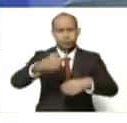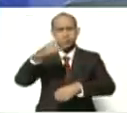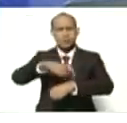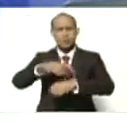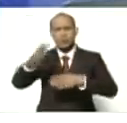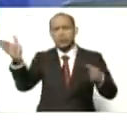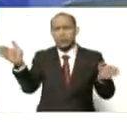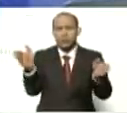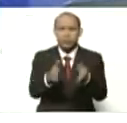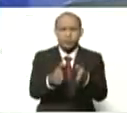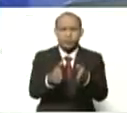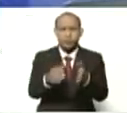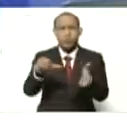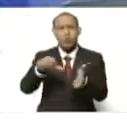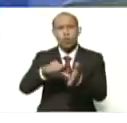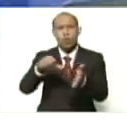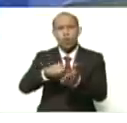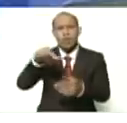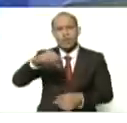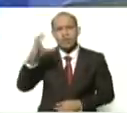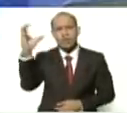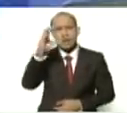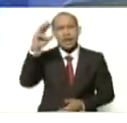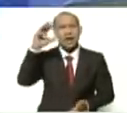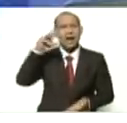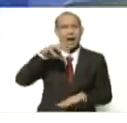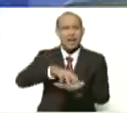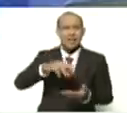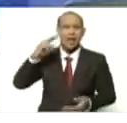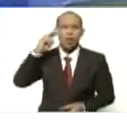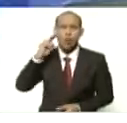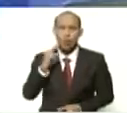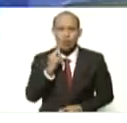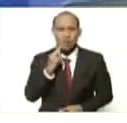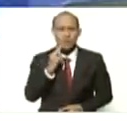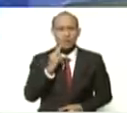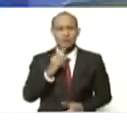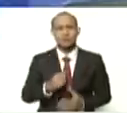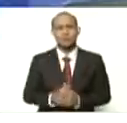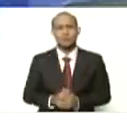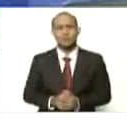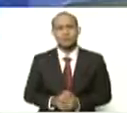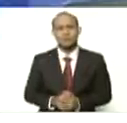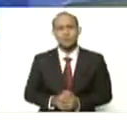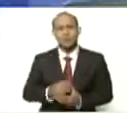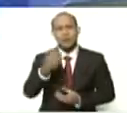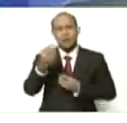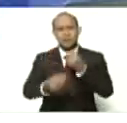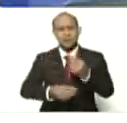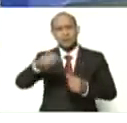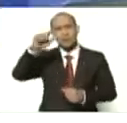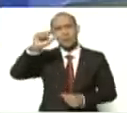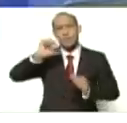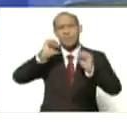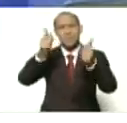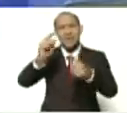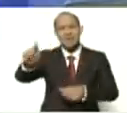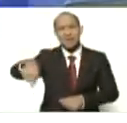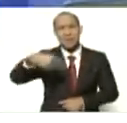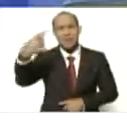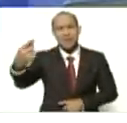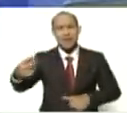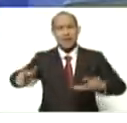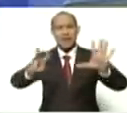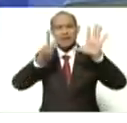en la región capital y en el estado bolívar así que se decreta a partir de mañana para estos siete días